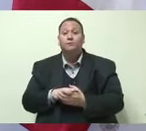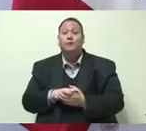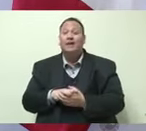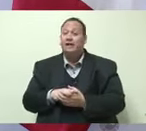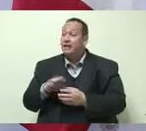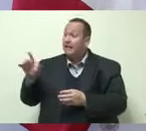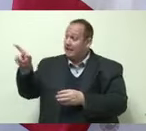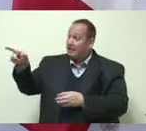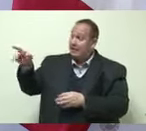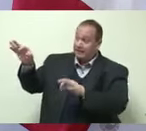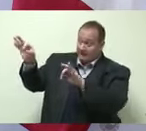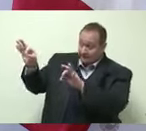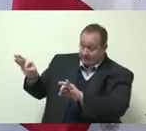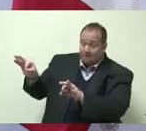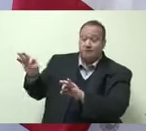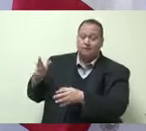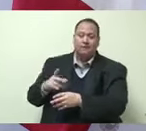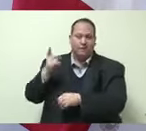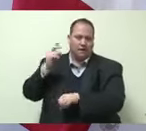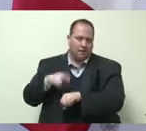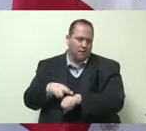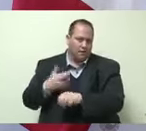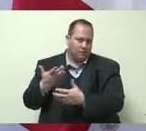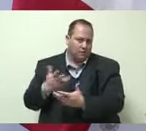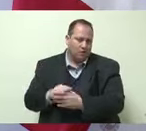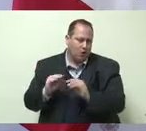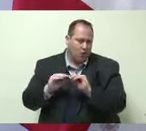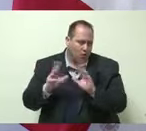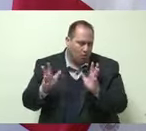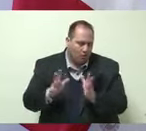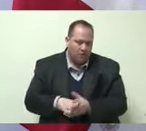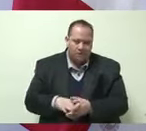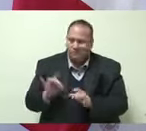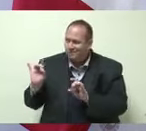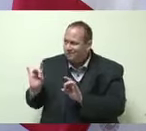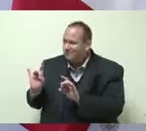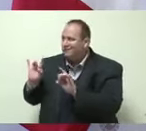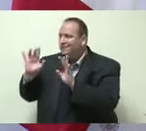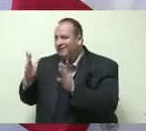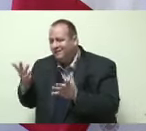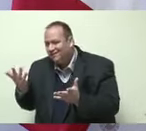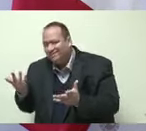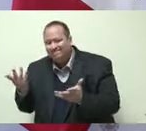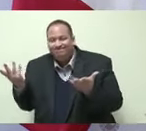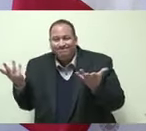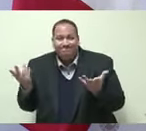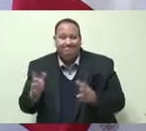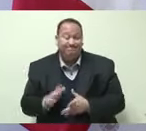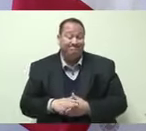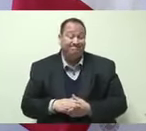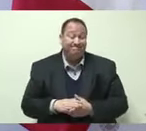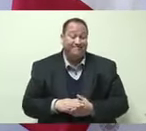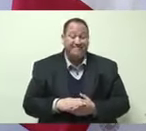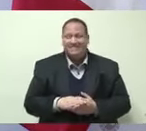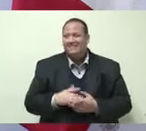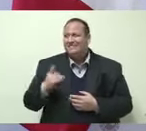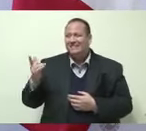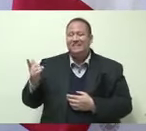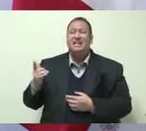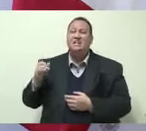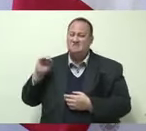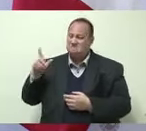físicamente está bien. Obviamente es una experiencia en la cual pues está